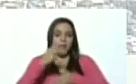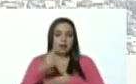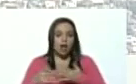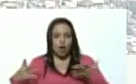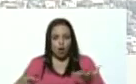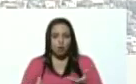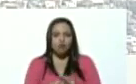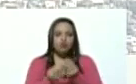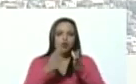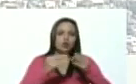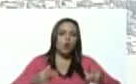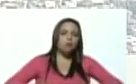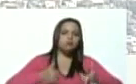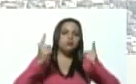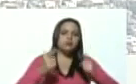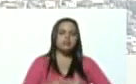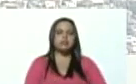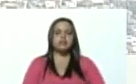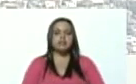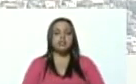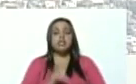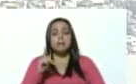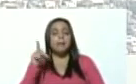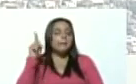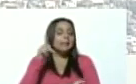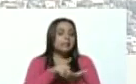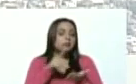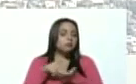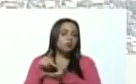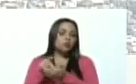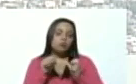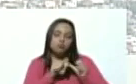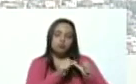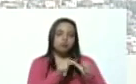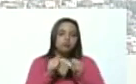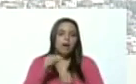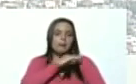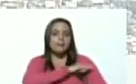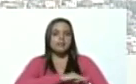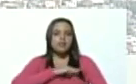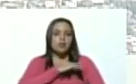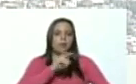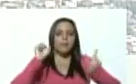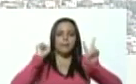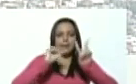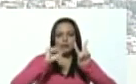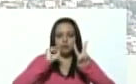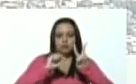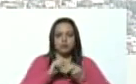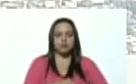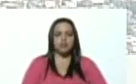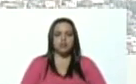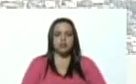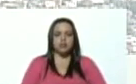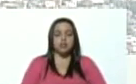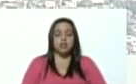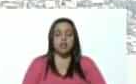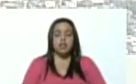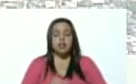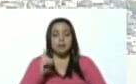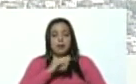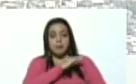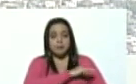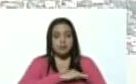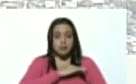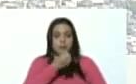Posible, en la participación permanente en la misión Venezuela Bella, en el Plan Nacional